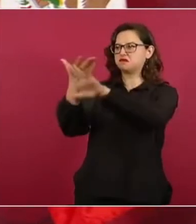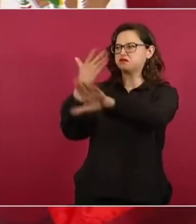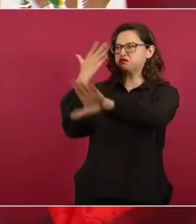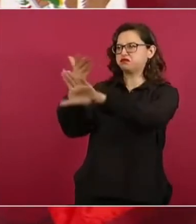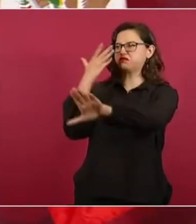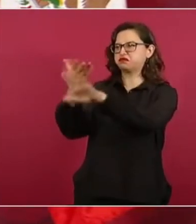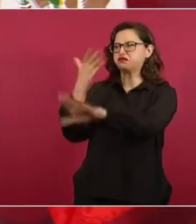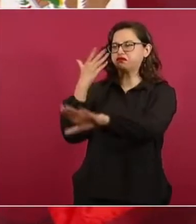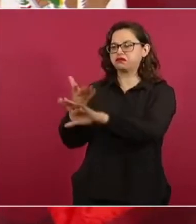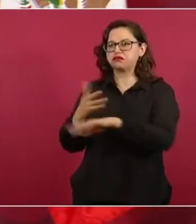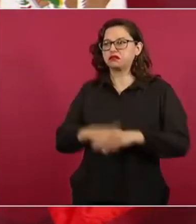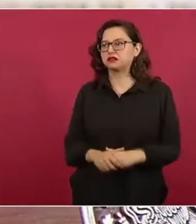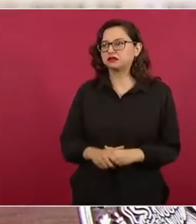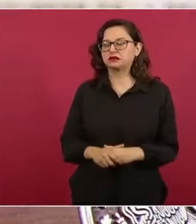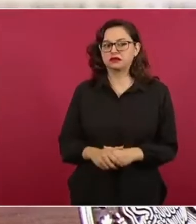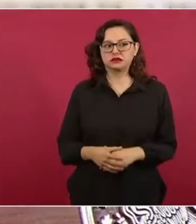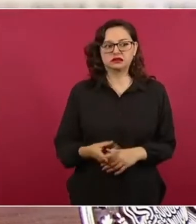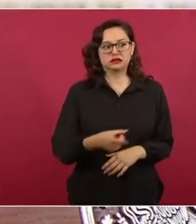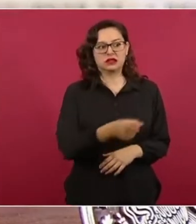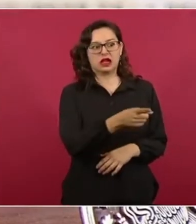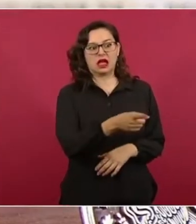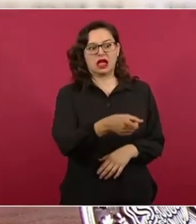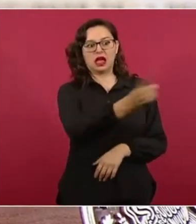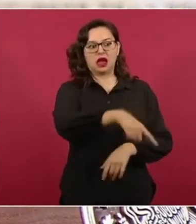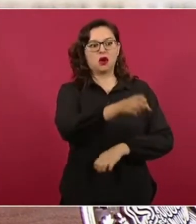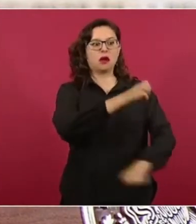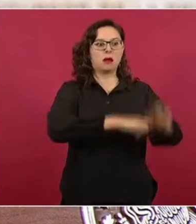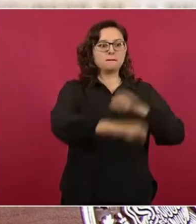callen como momias,